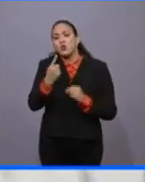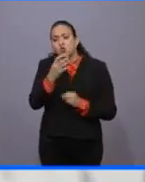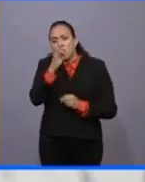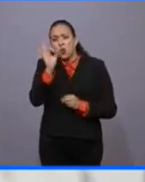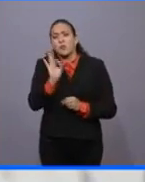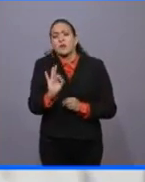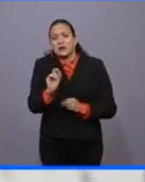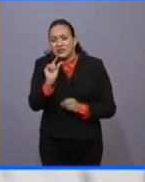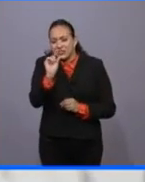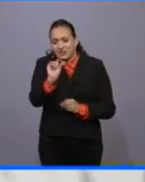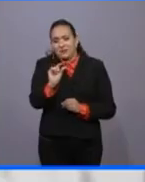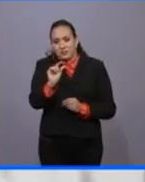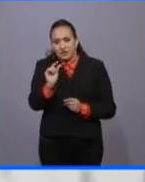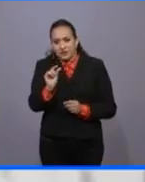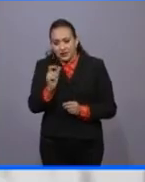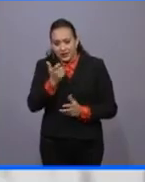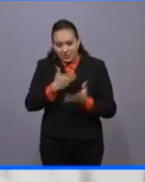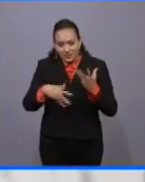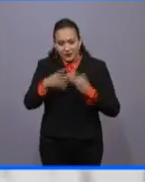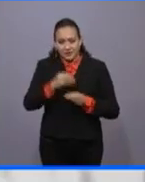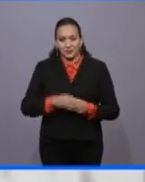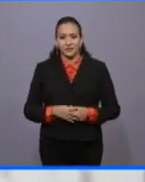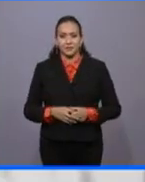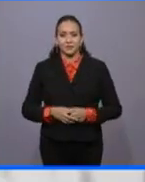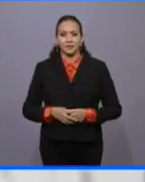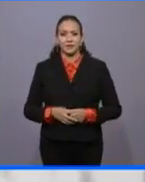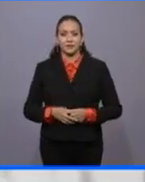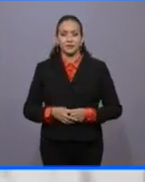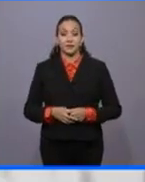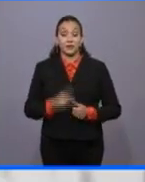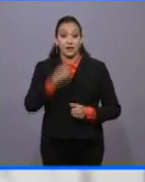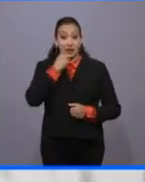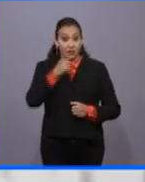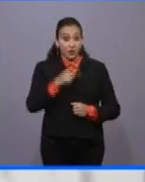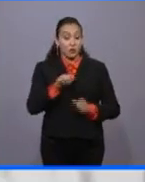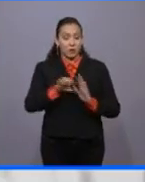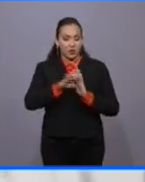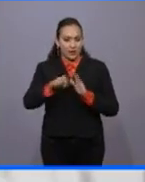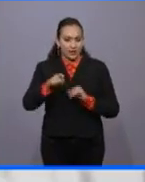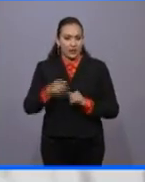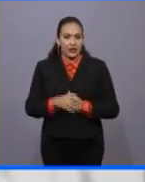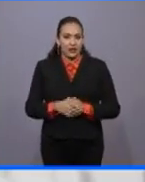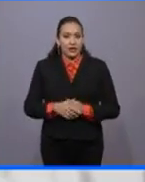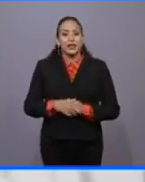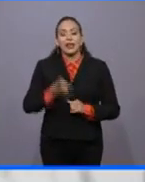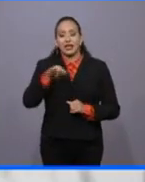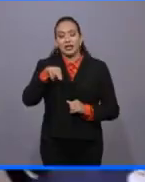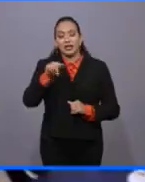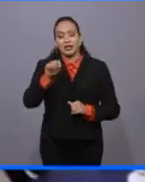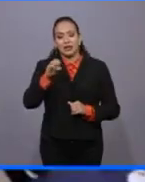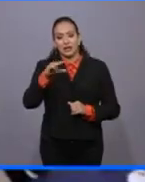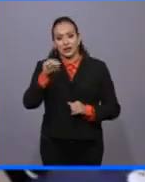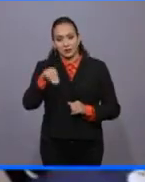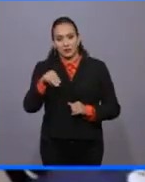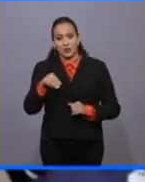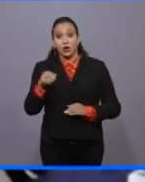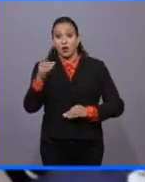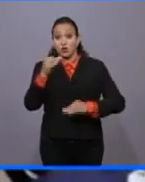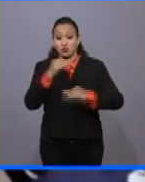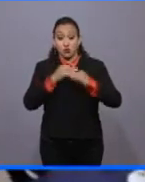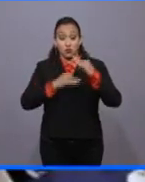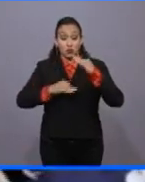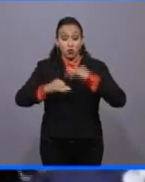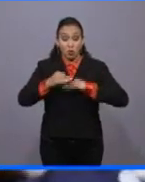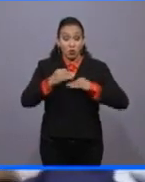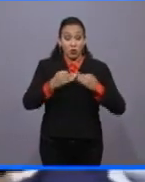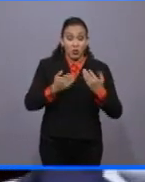1% de los activos del sistema. Señalaron que respecto de Intercam, todas las divisiones,